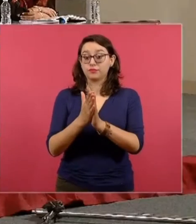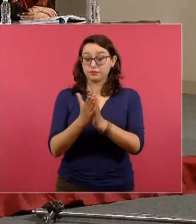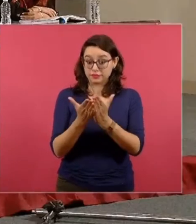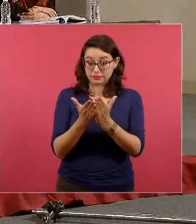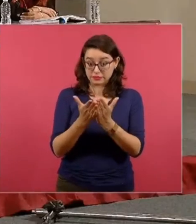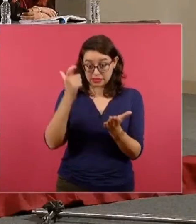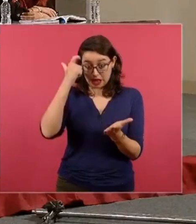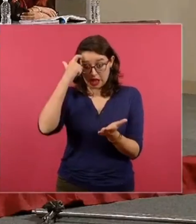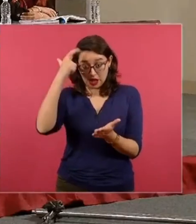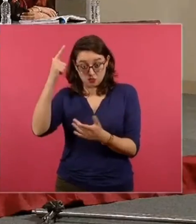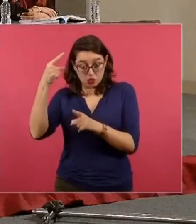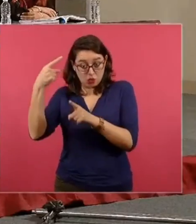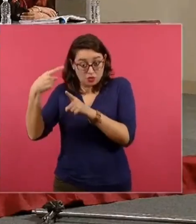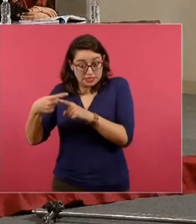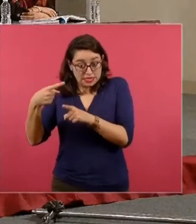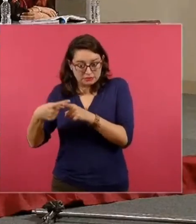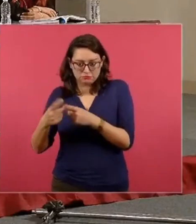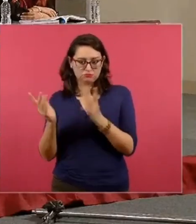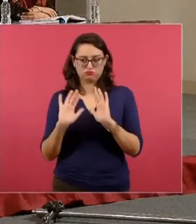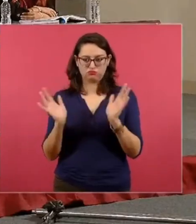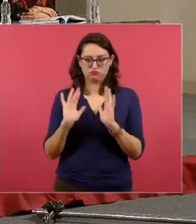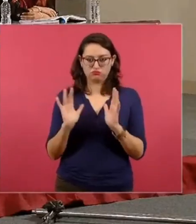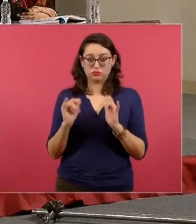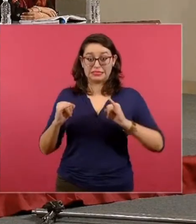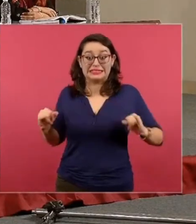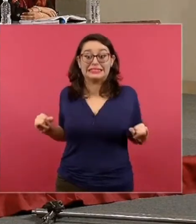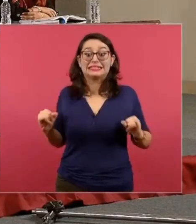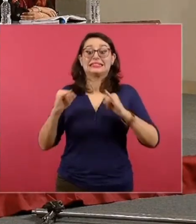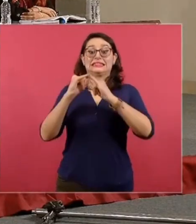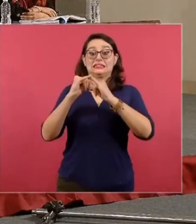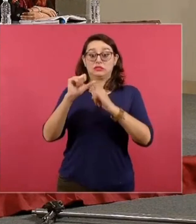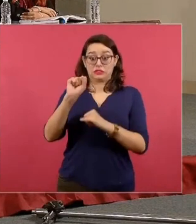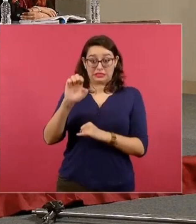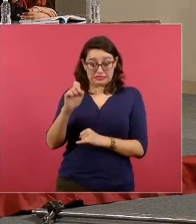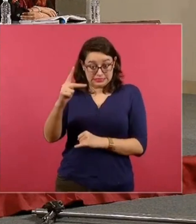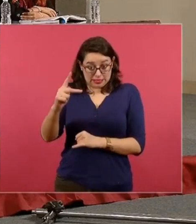libro de autor, este es un libro institucional, es decir, no es un autor